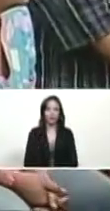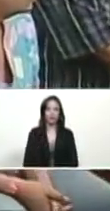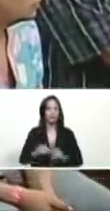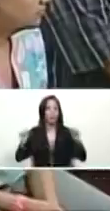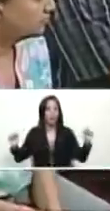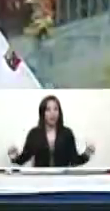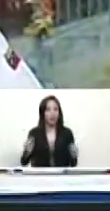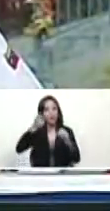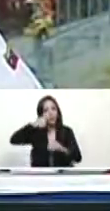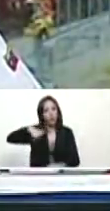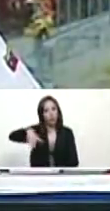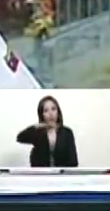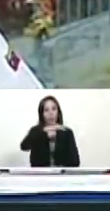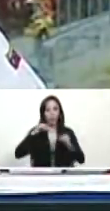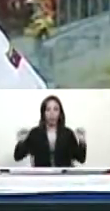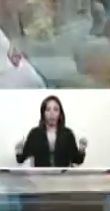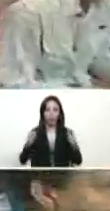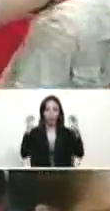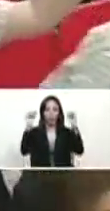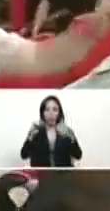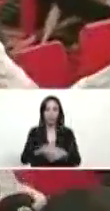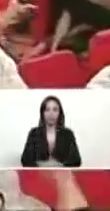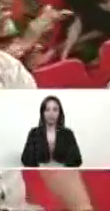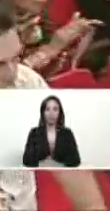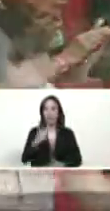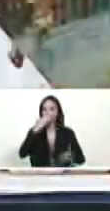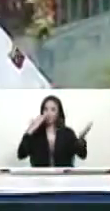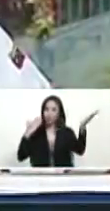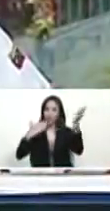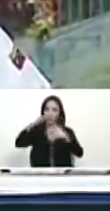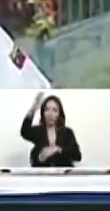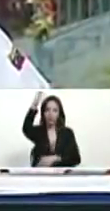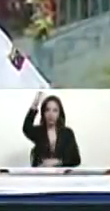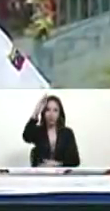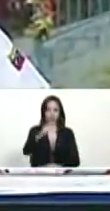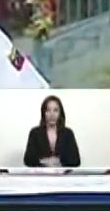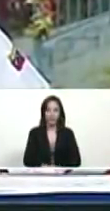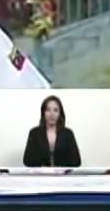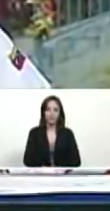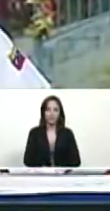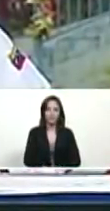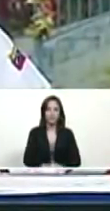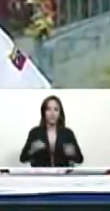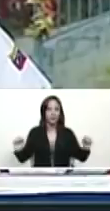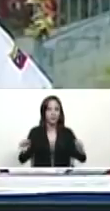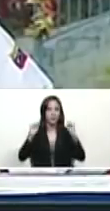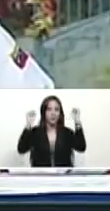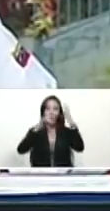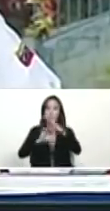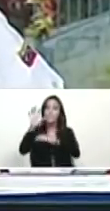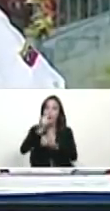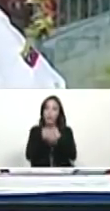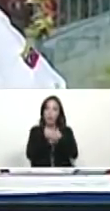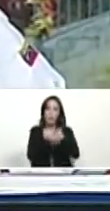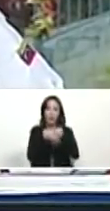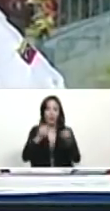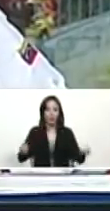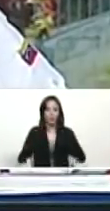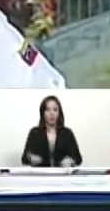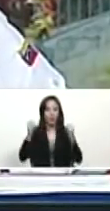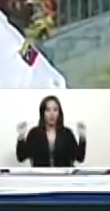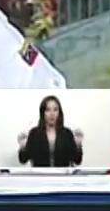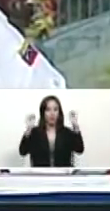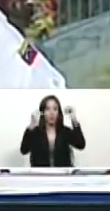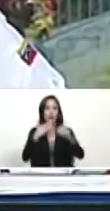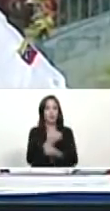¡Que viva el pueblo de Venezuela! ¡Viva! ¡Hasta la victoria siempre! ¡Patria amada! ¡Venceremos!